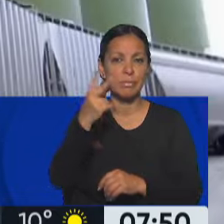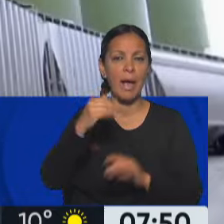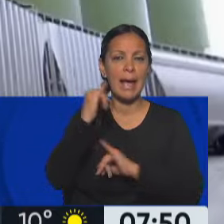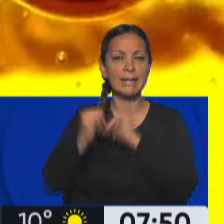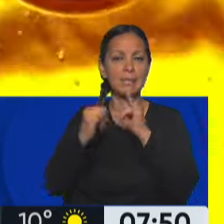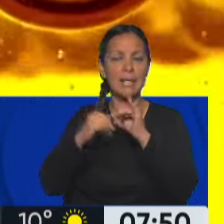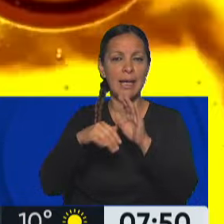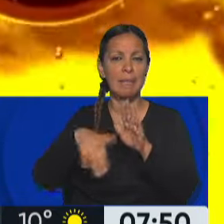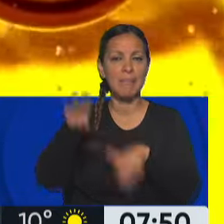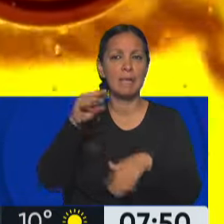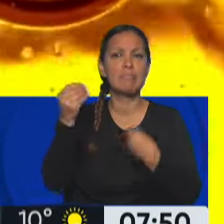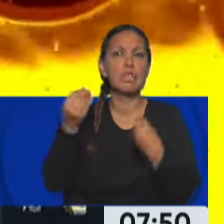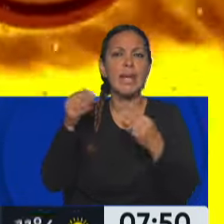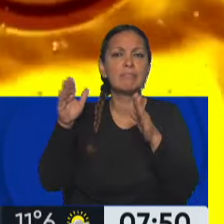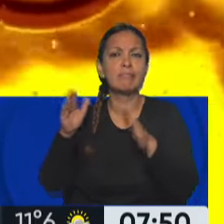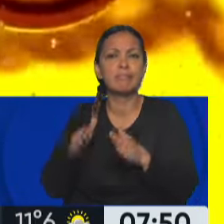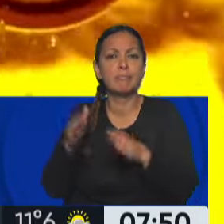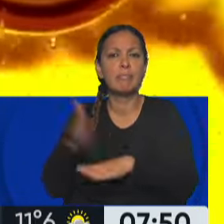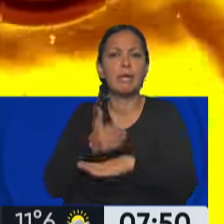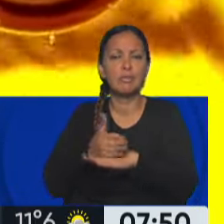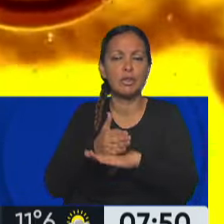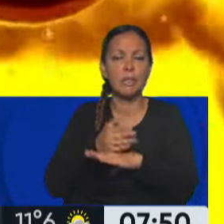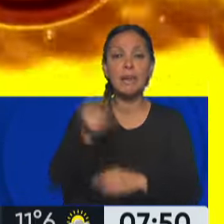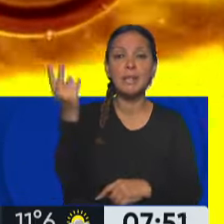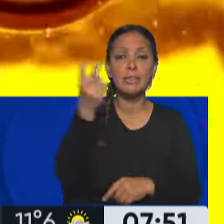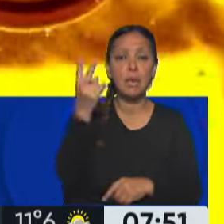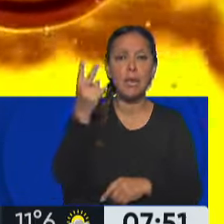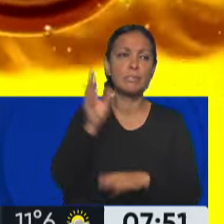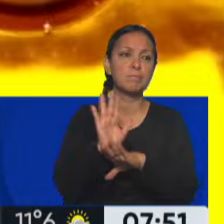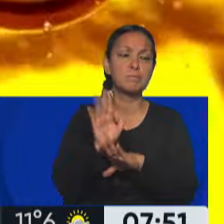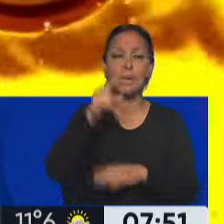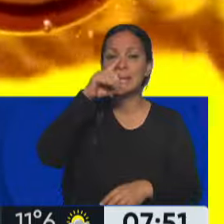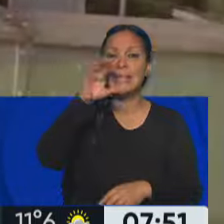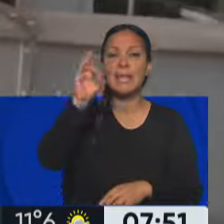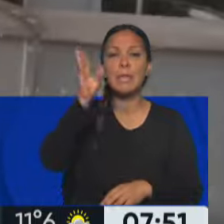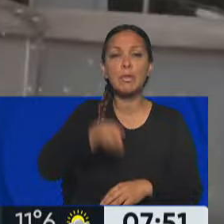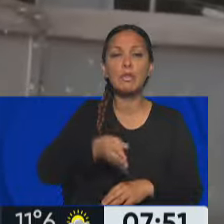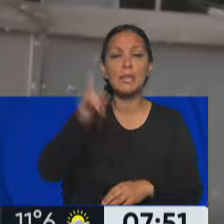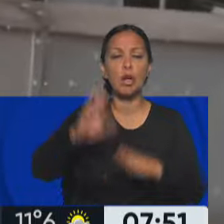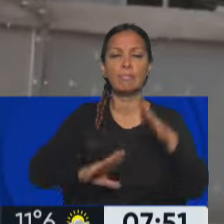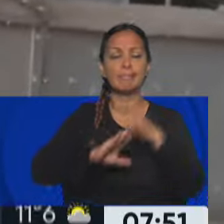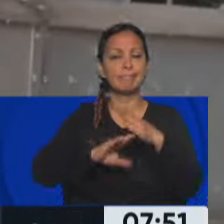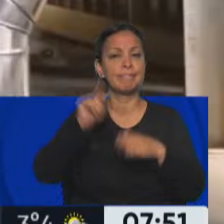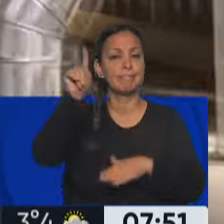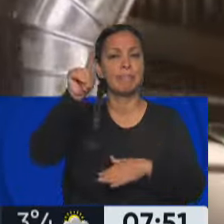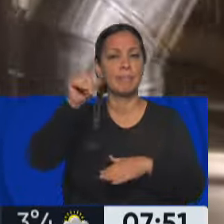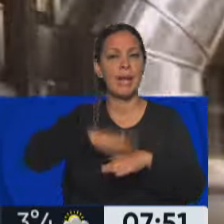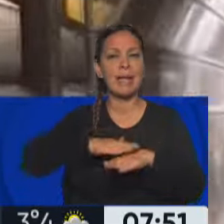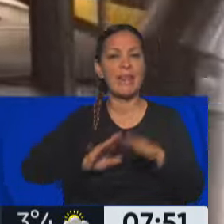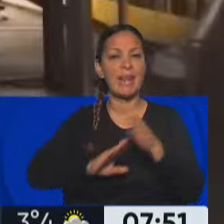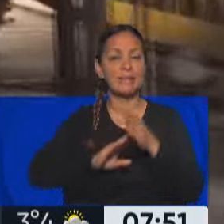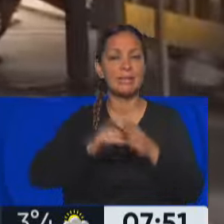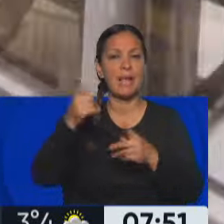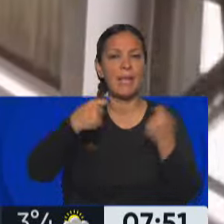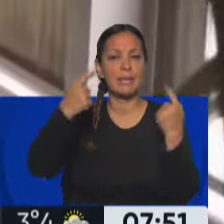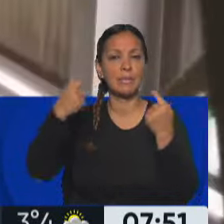dos países representan a además el 70 de las exportaciones mundiales de aceite de girasol Esta coyuntura se